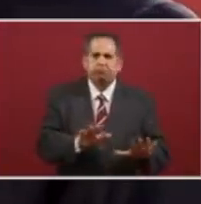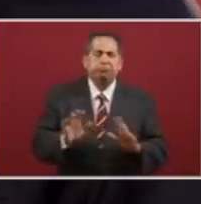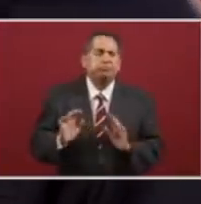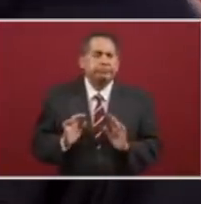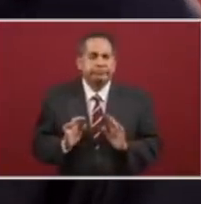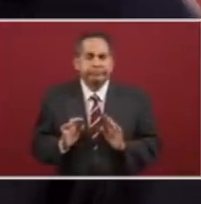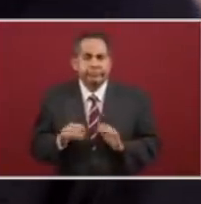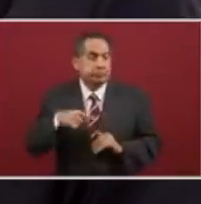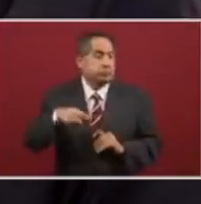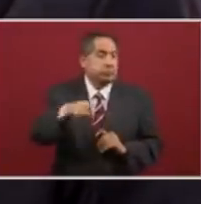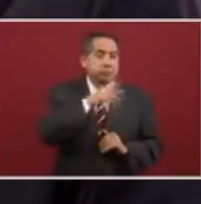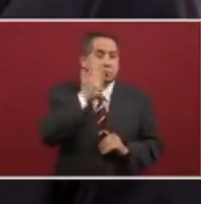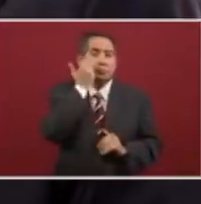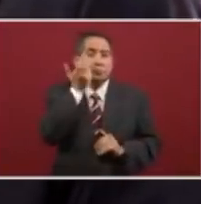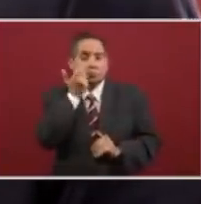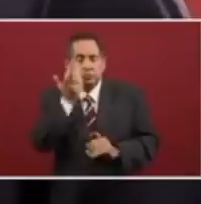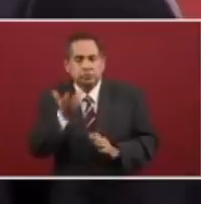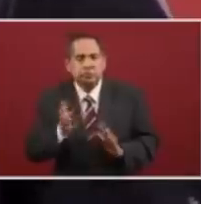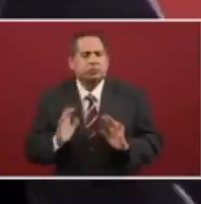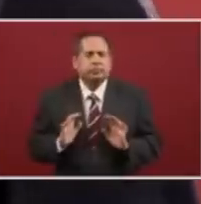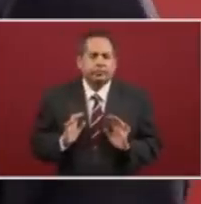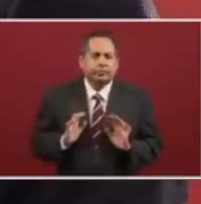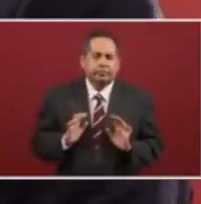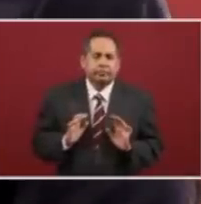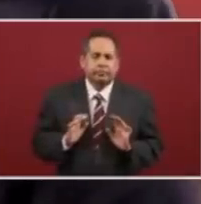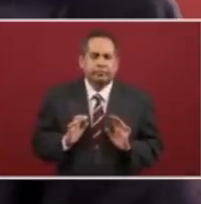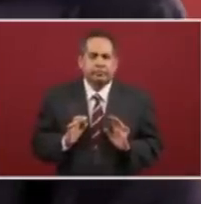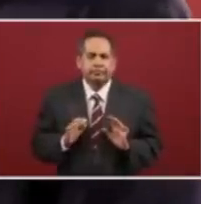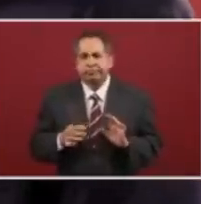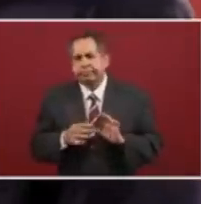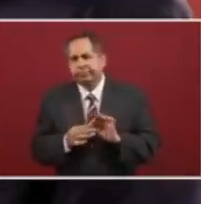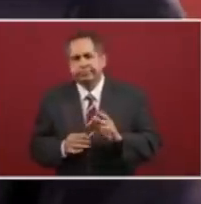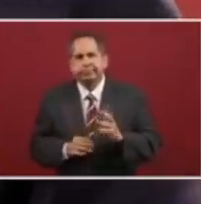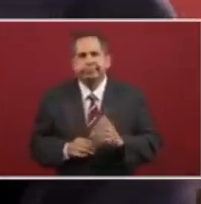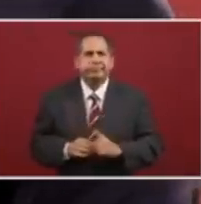muchos quisieran pues que éste